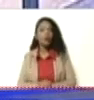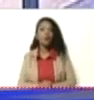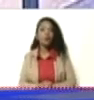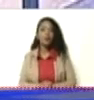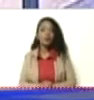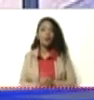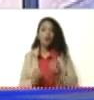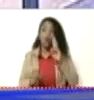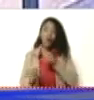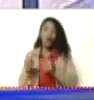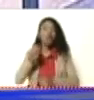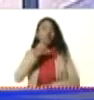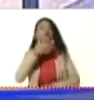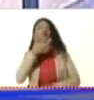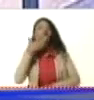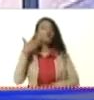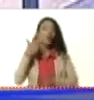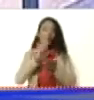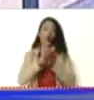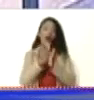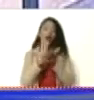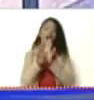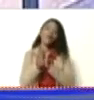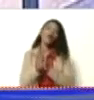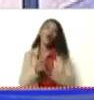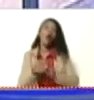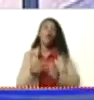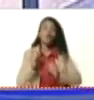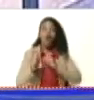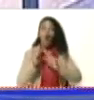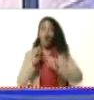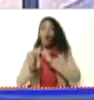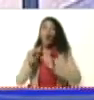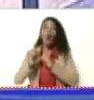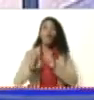un orgullo por la arepa, por el joropo,